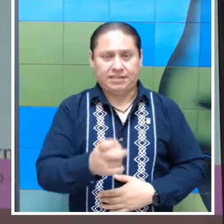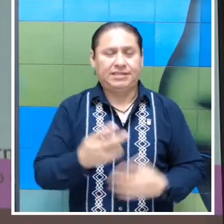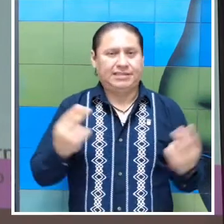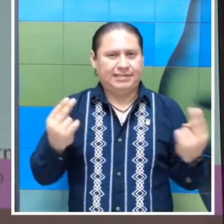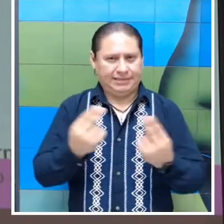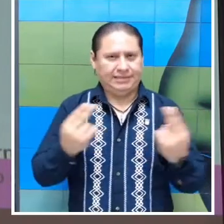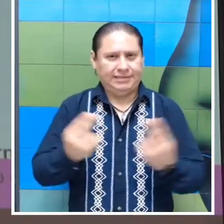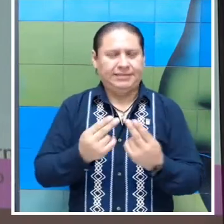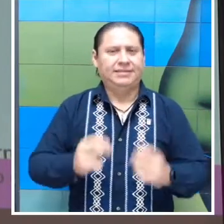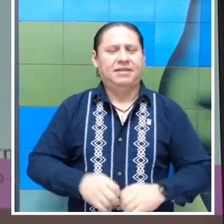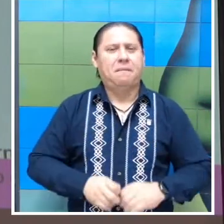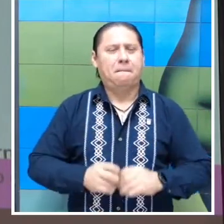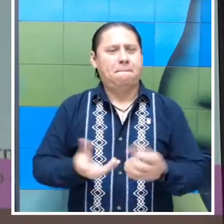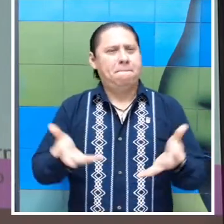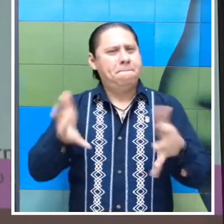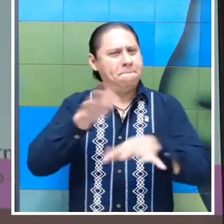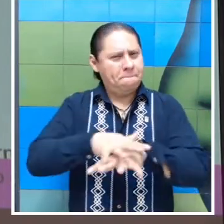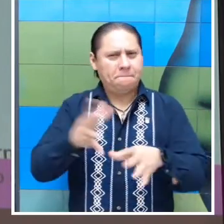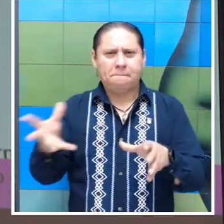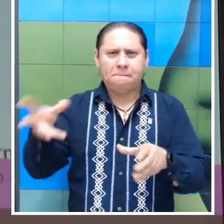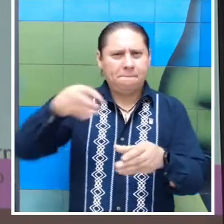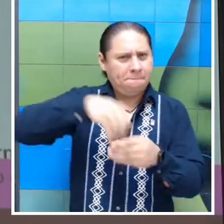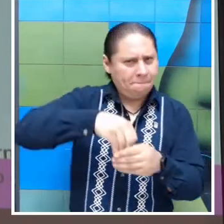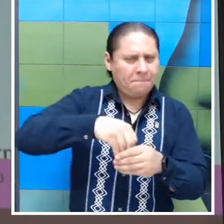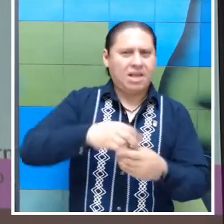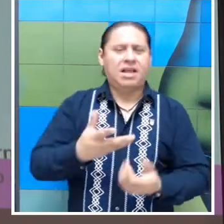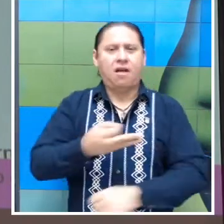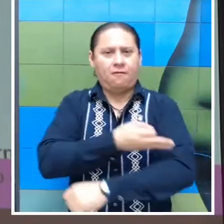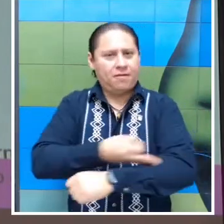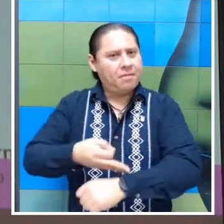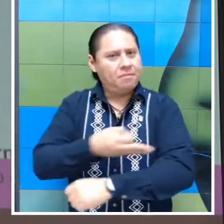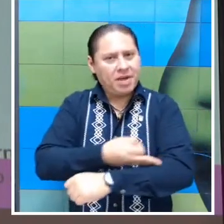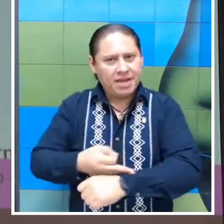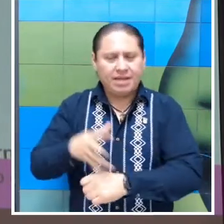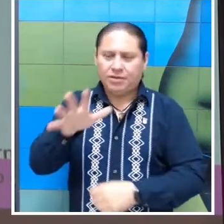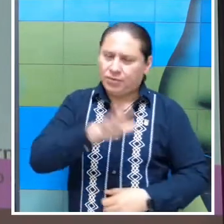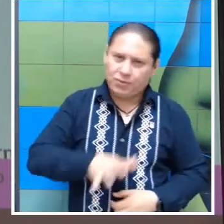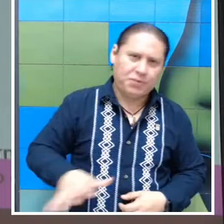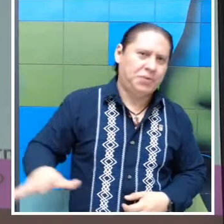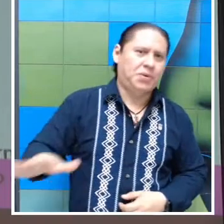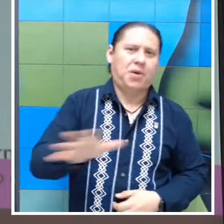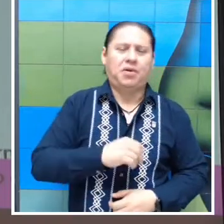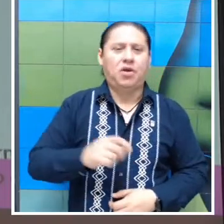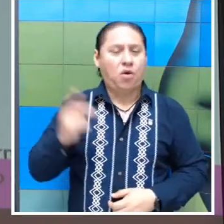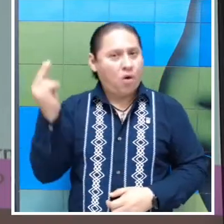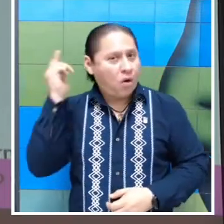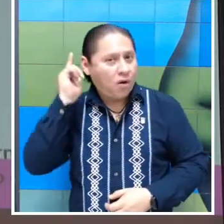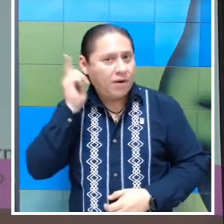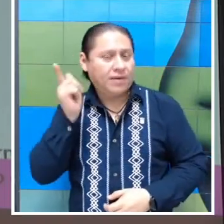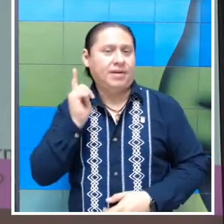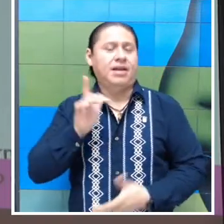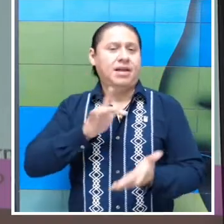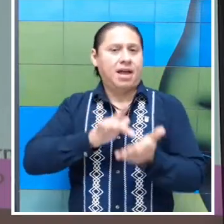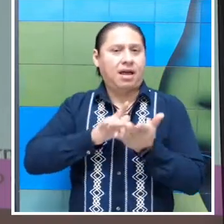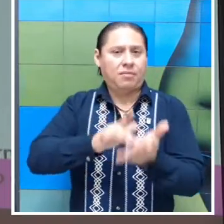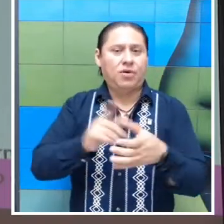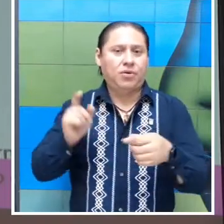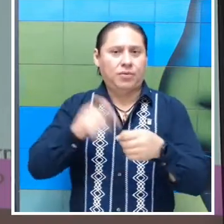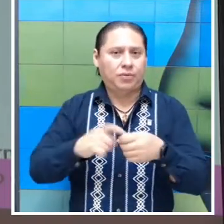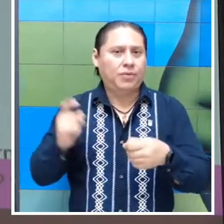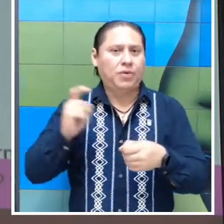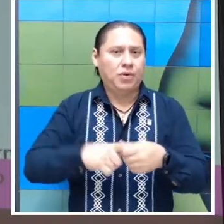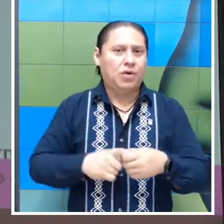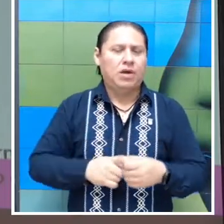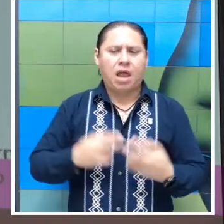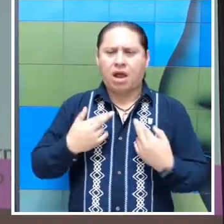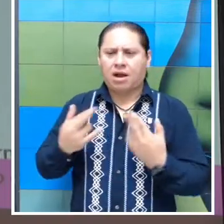evento de mucha inclusión, un evento familiar, y esperemos podamos contar con el apoyo de toda la ciudadanía, que se inscriban, que donen un